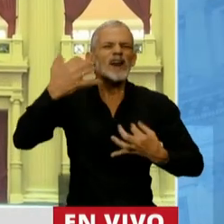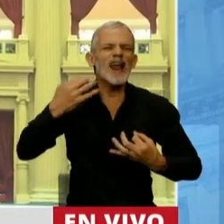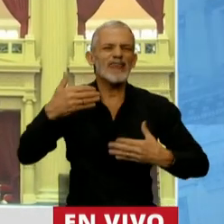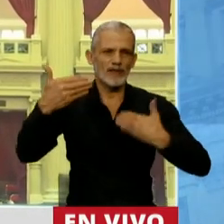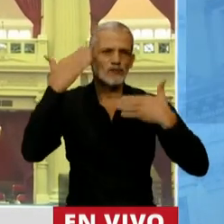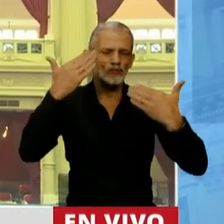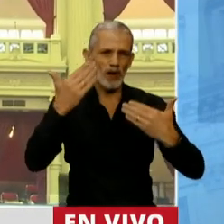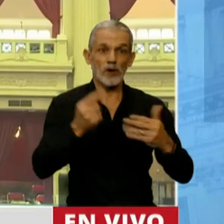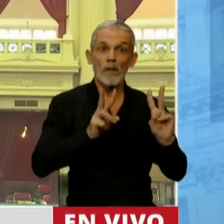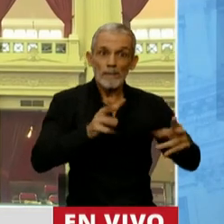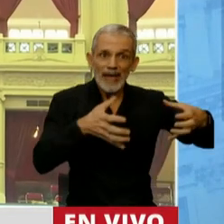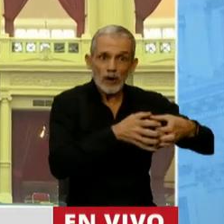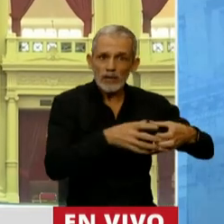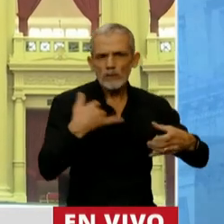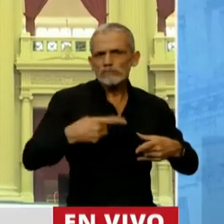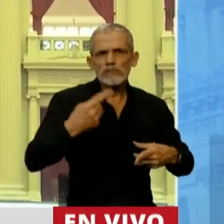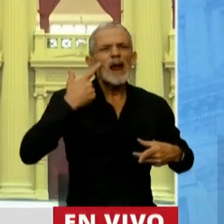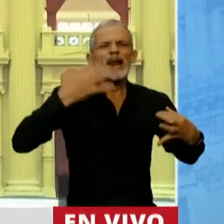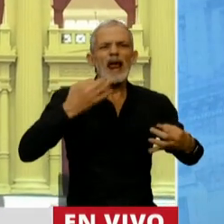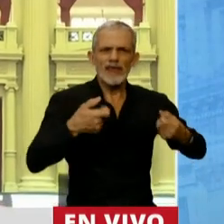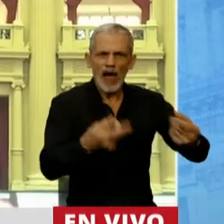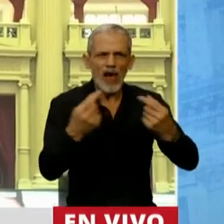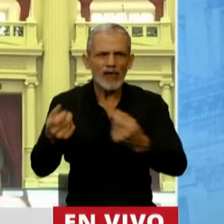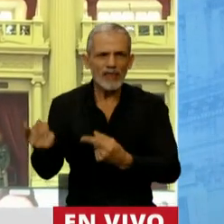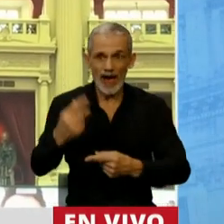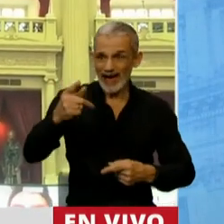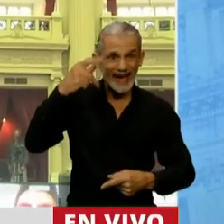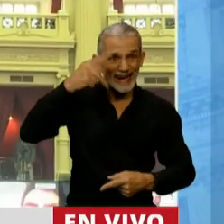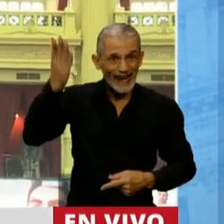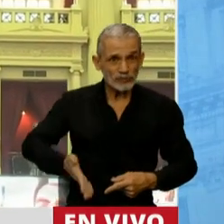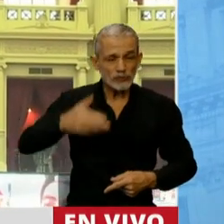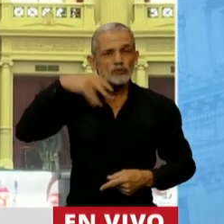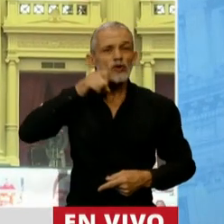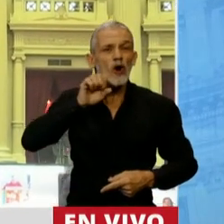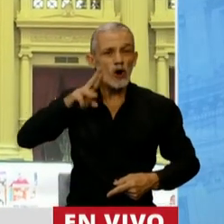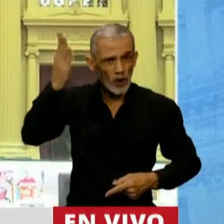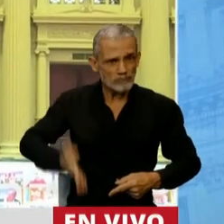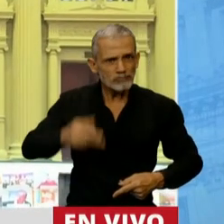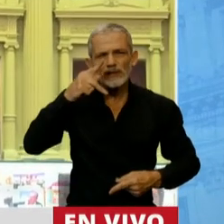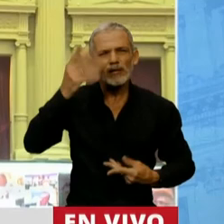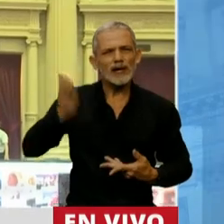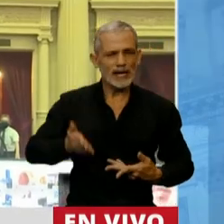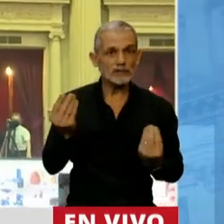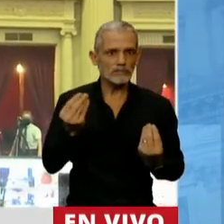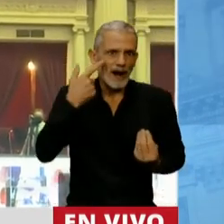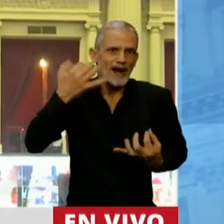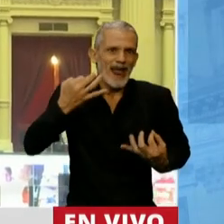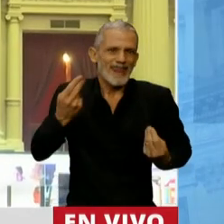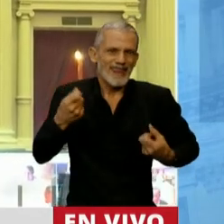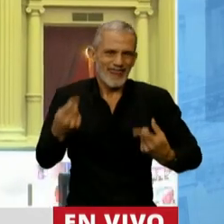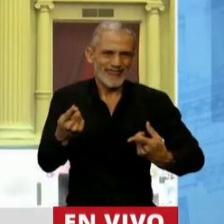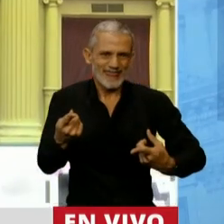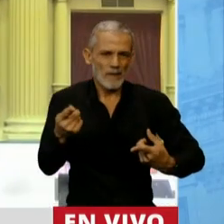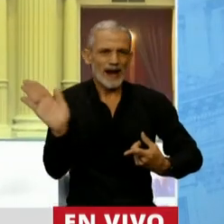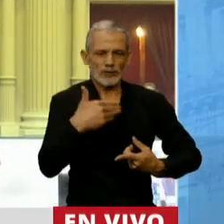El peronismo no fue otra cosa que una realidad efectiva y Néstor no fue otra cosa que una realidad